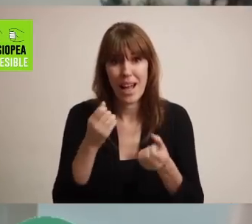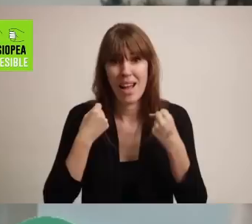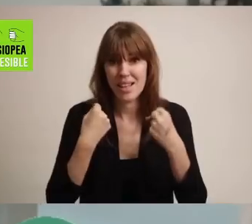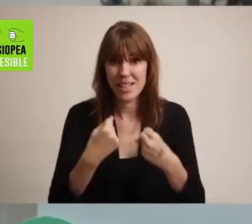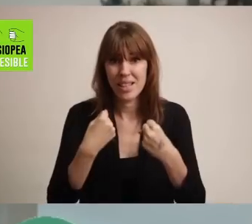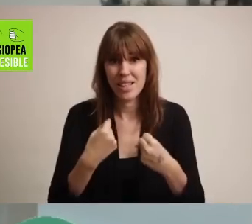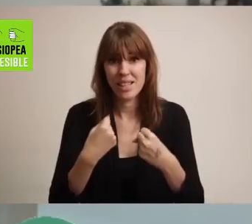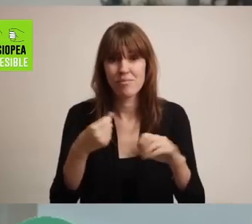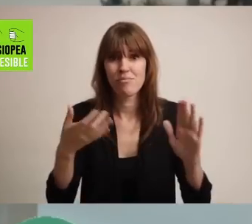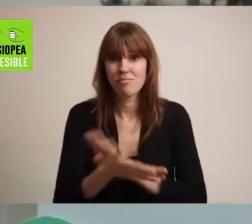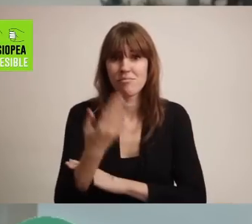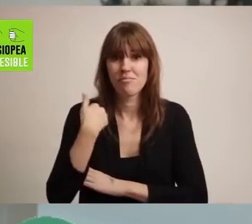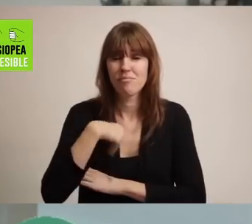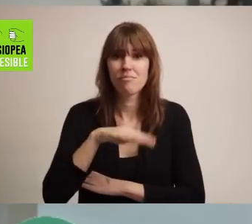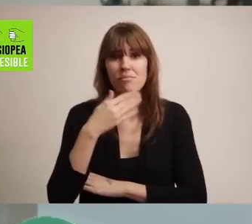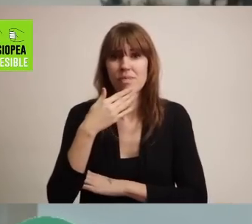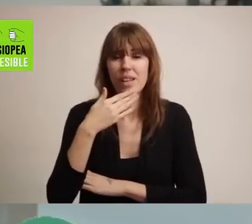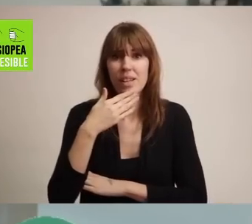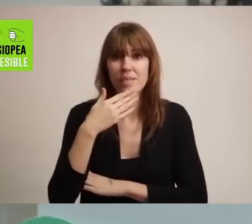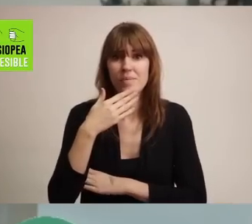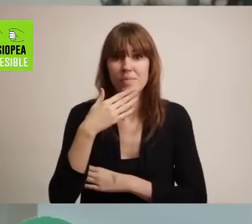es poner manos,